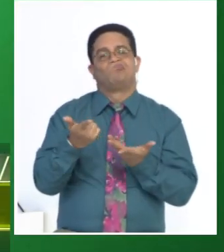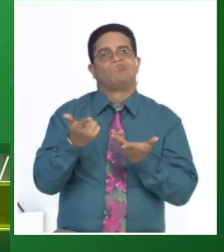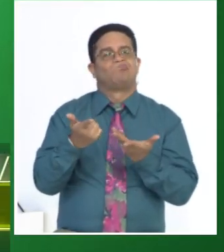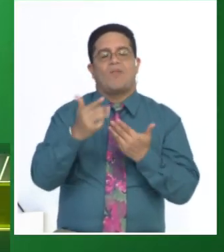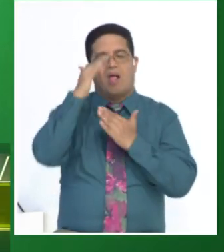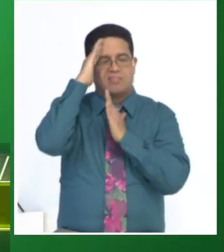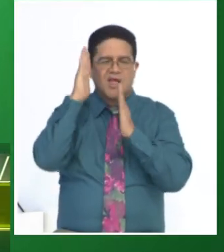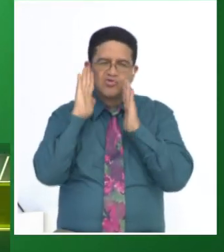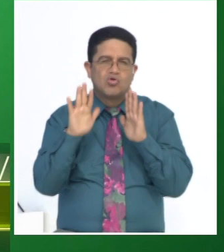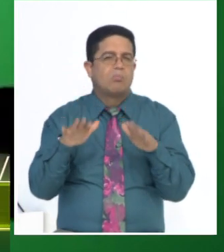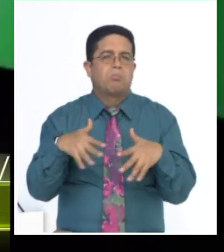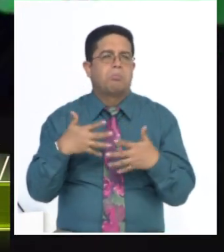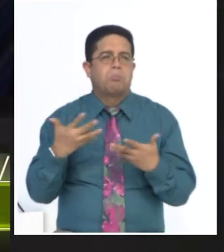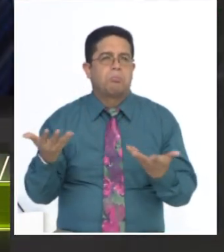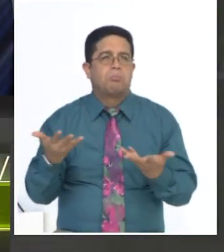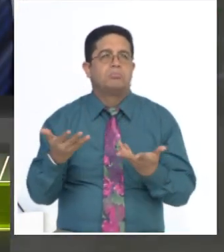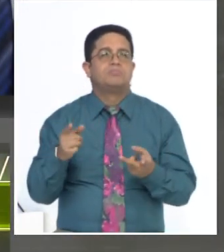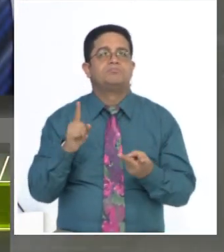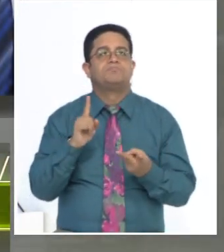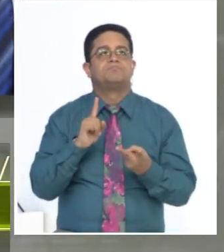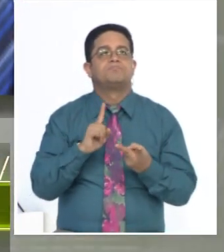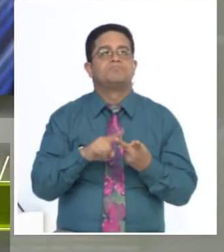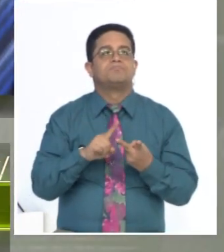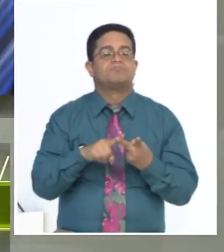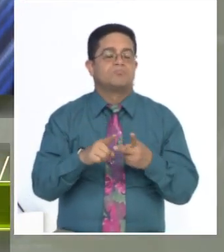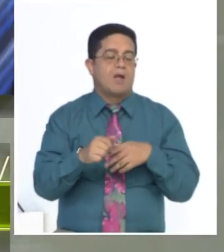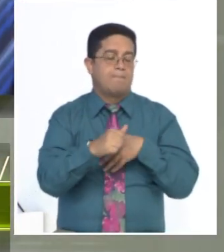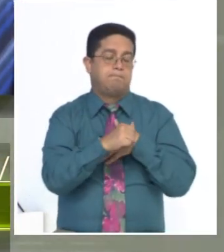lesiones ocupantes de espacio son exéresis de la lesión,